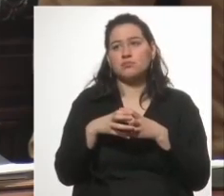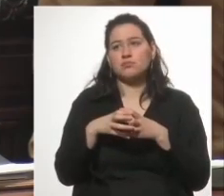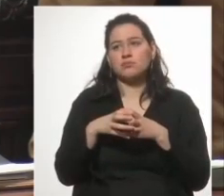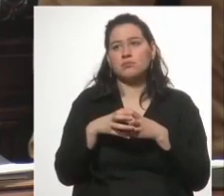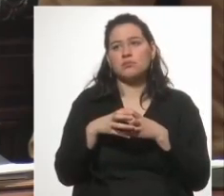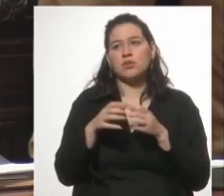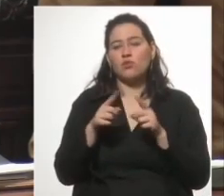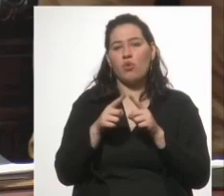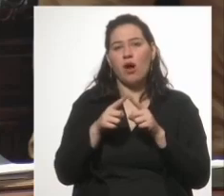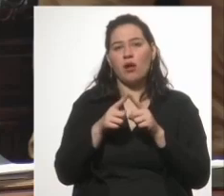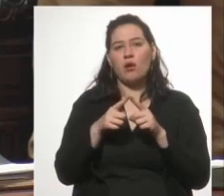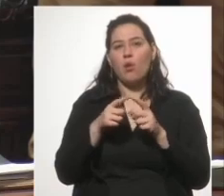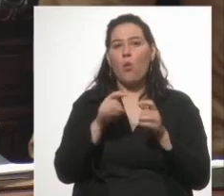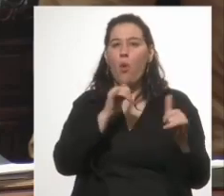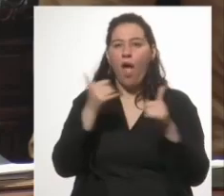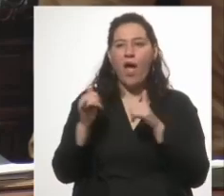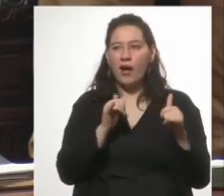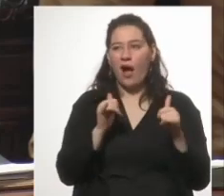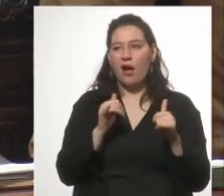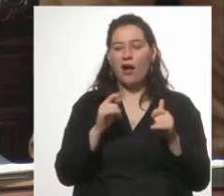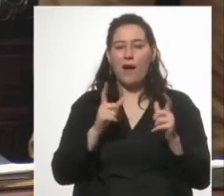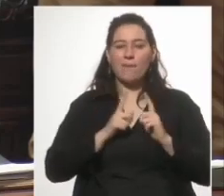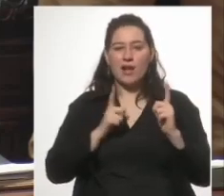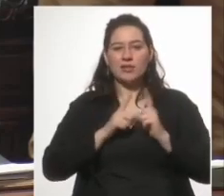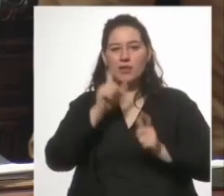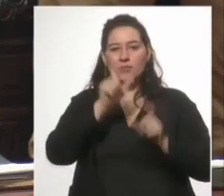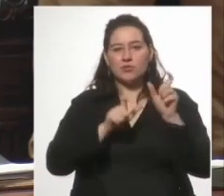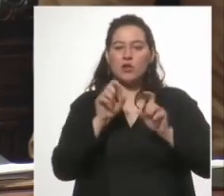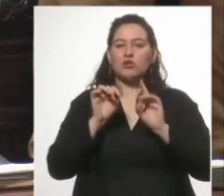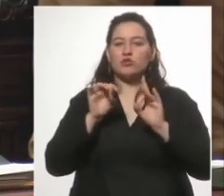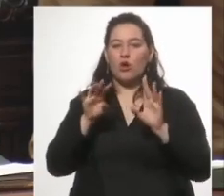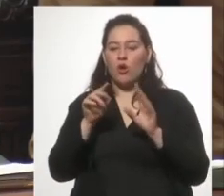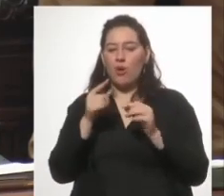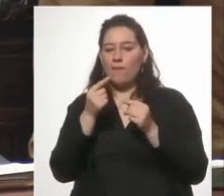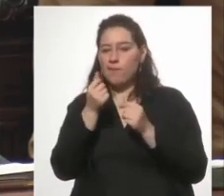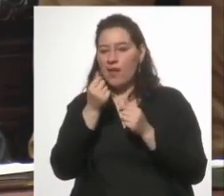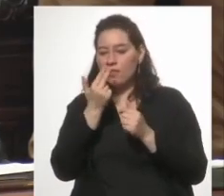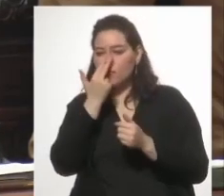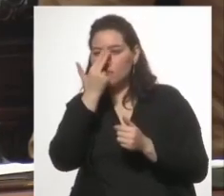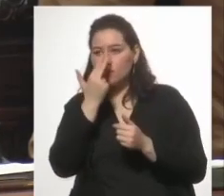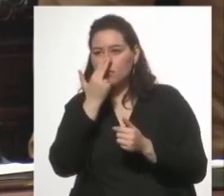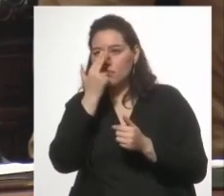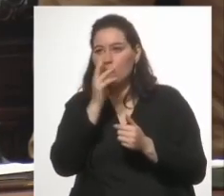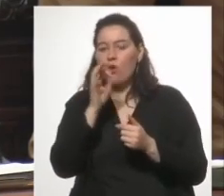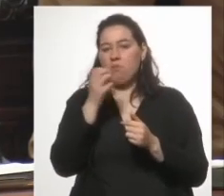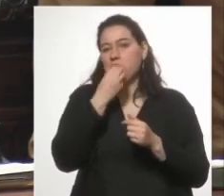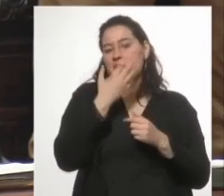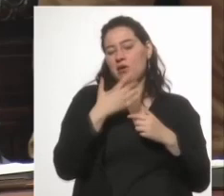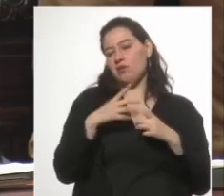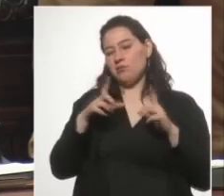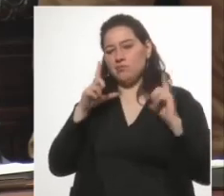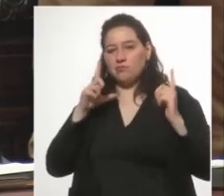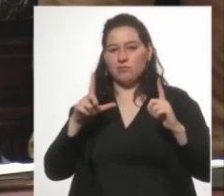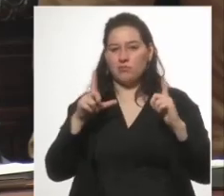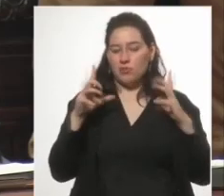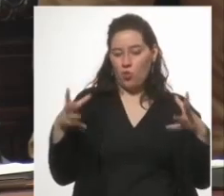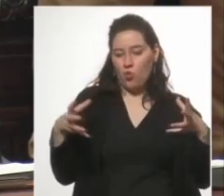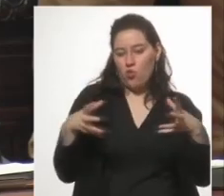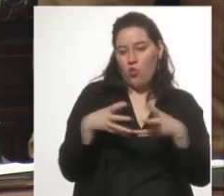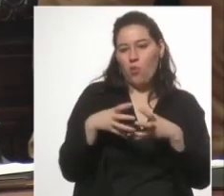con la esperanza de mucha gente solo por plata o por llenarse de laureles con alguna